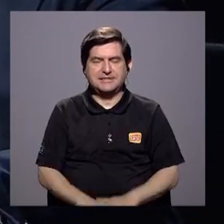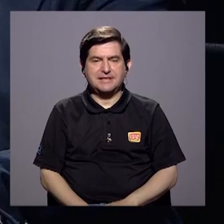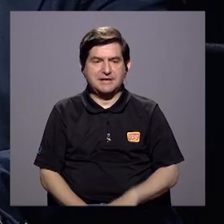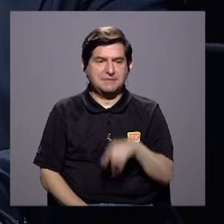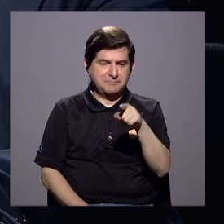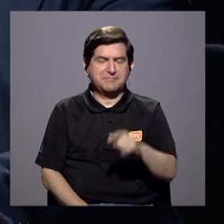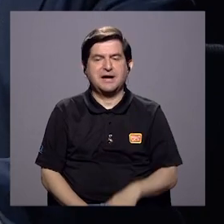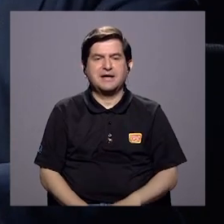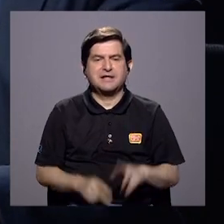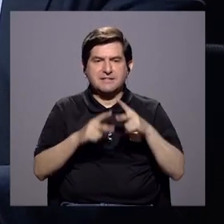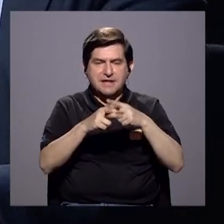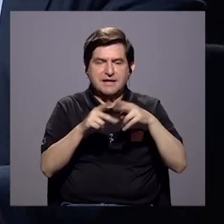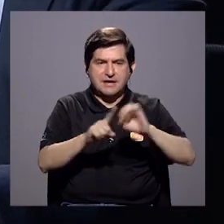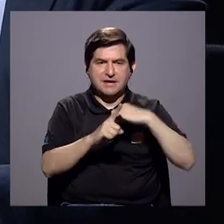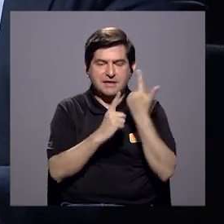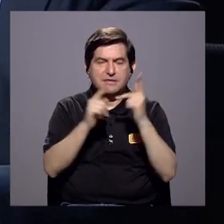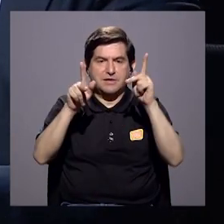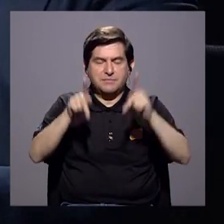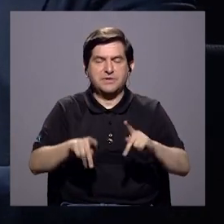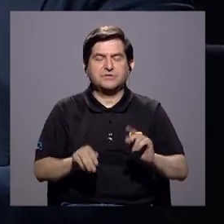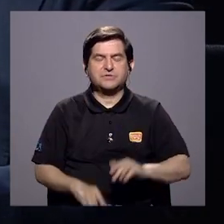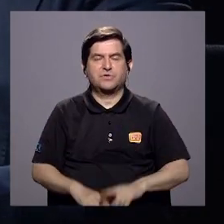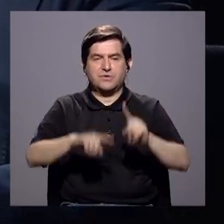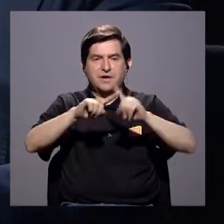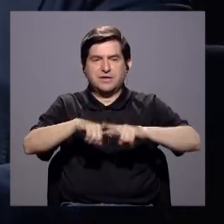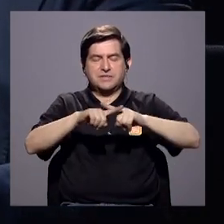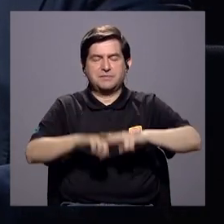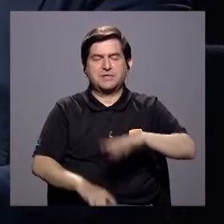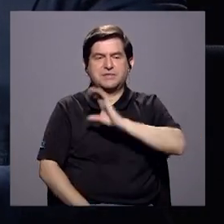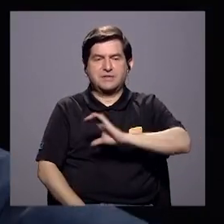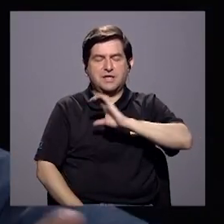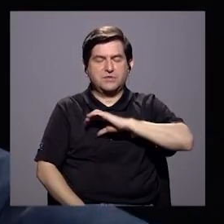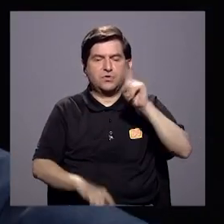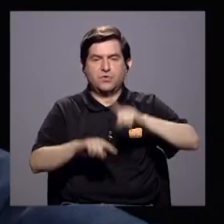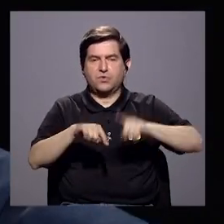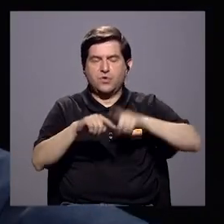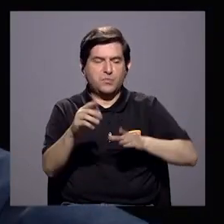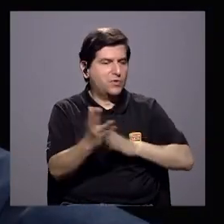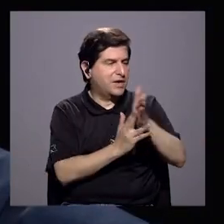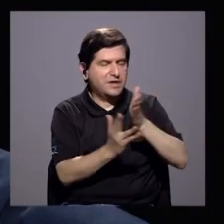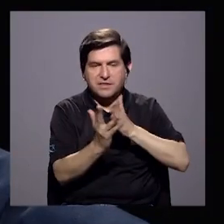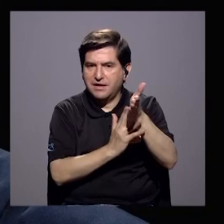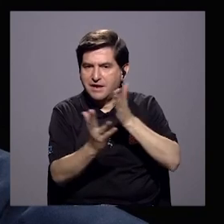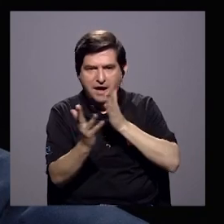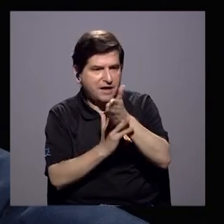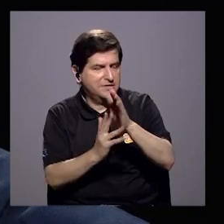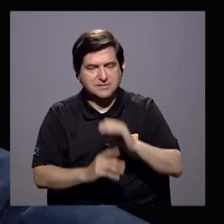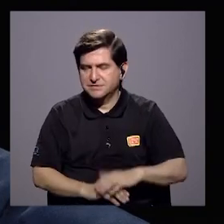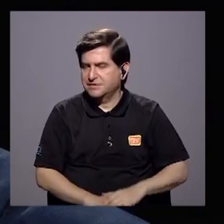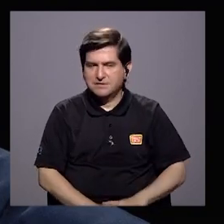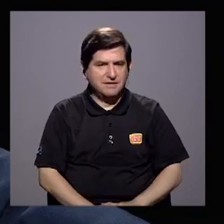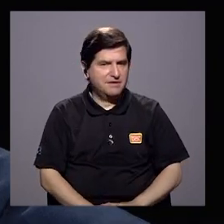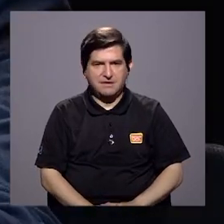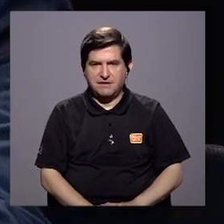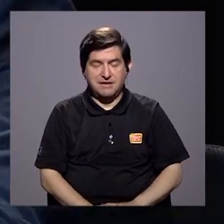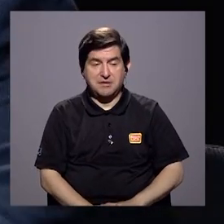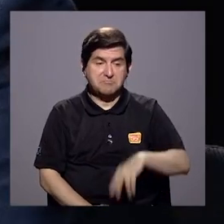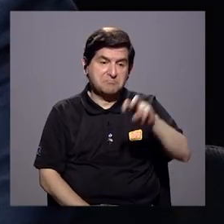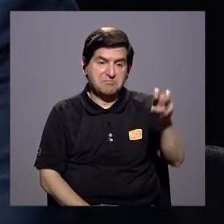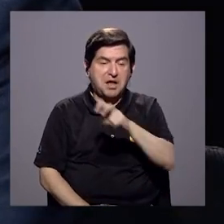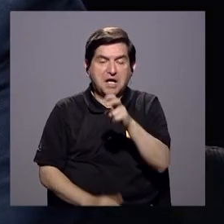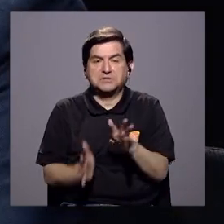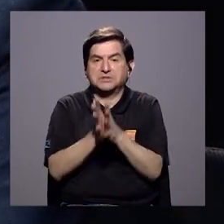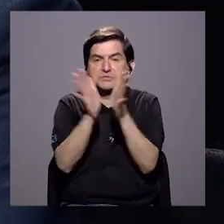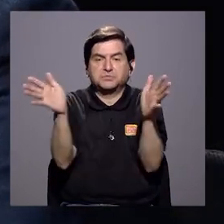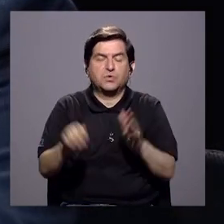crédito social donde las personas de acuerdo a sus conductas les van bajando puntos no pueden acceder posteriormente al digamos que el